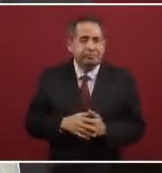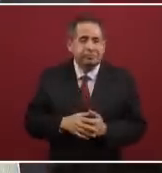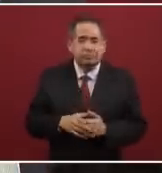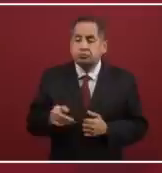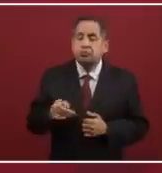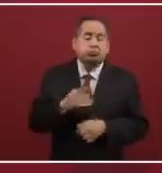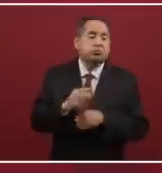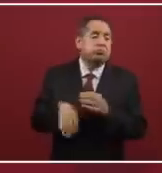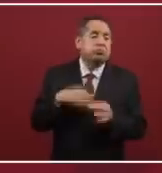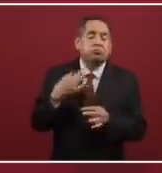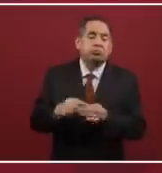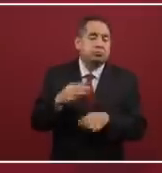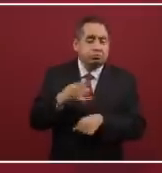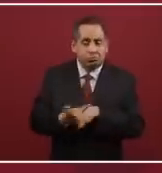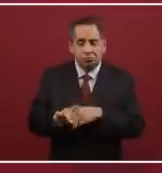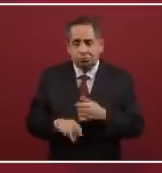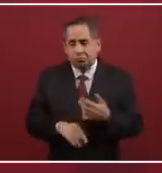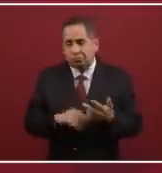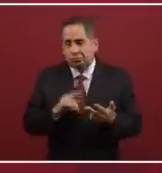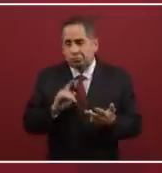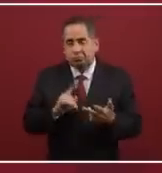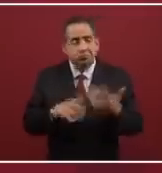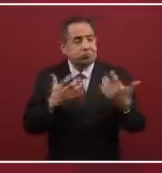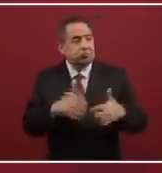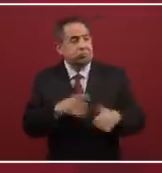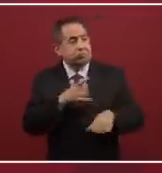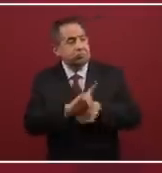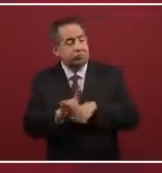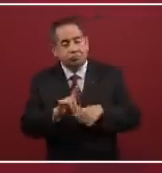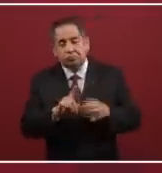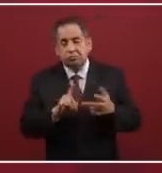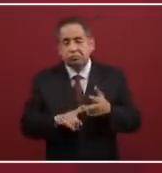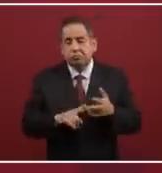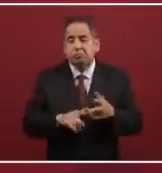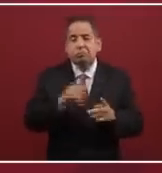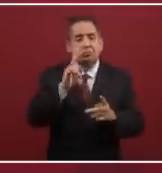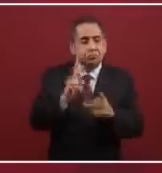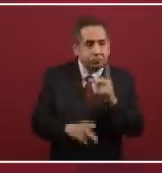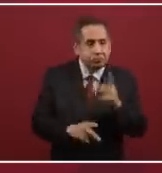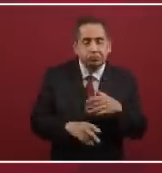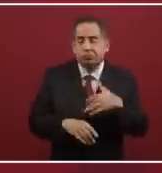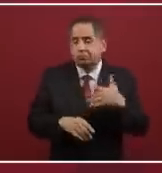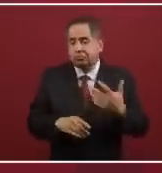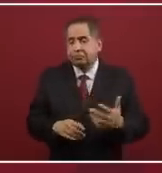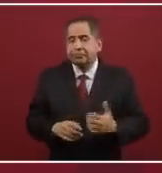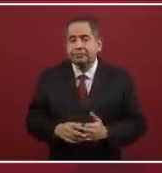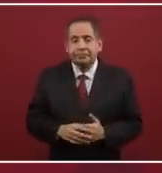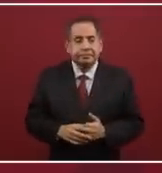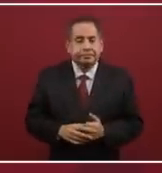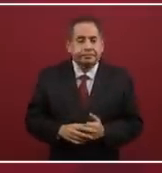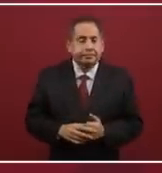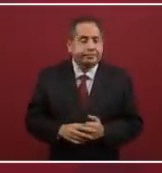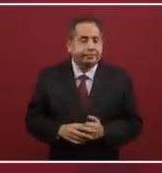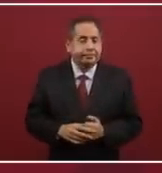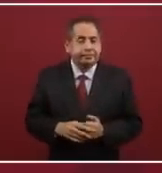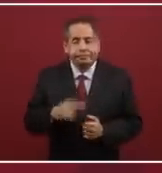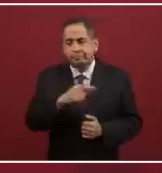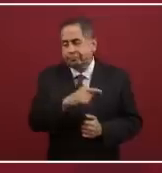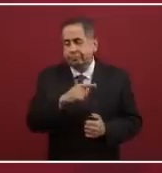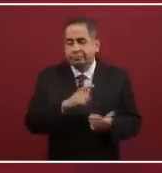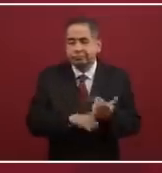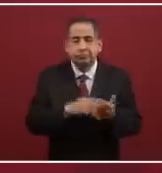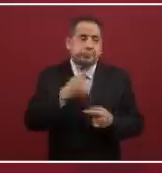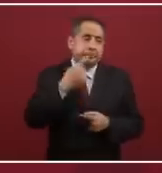incumplió la empresa, dejó inconclusa la obra, se presentó